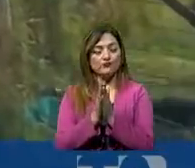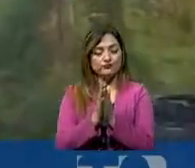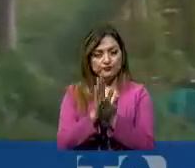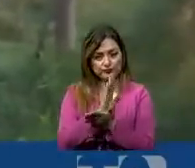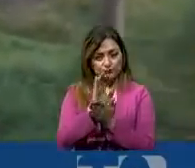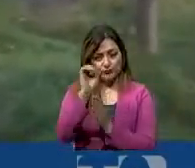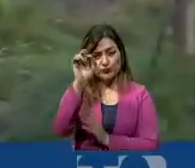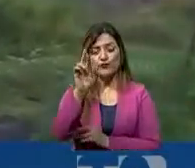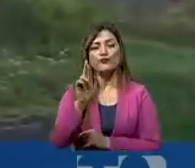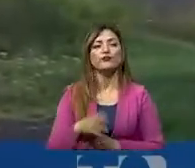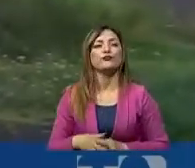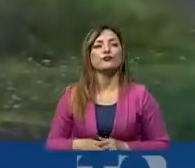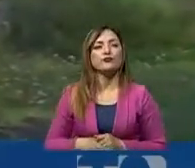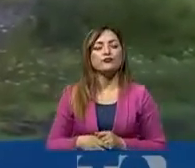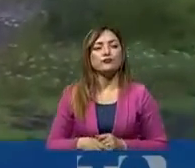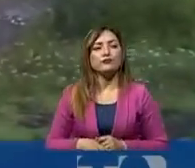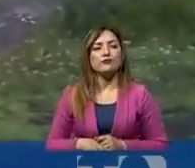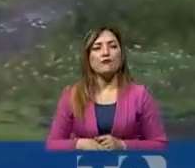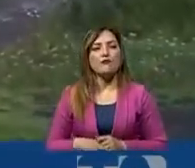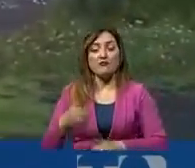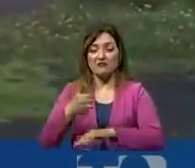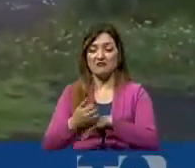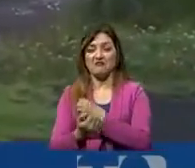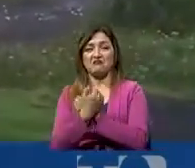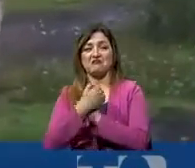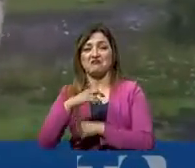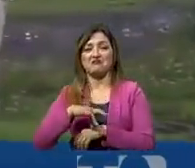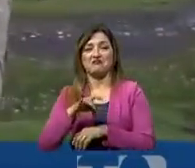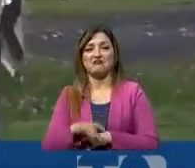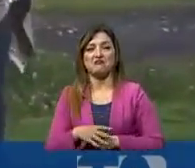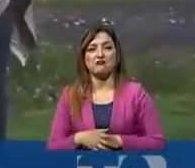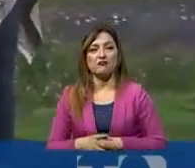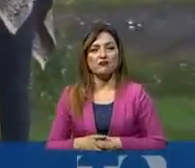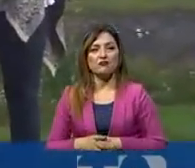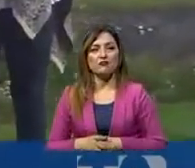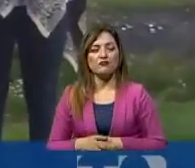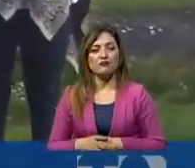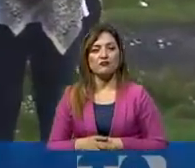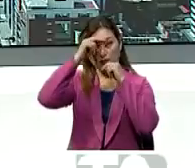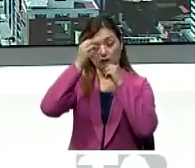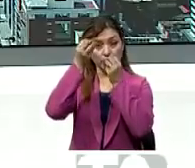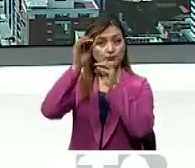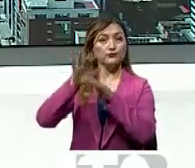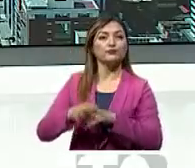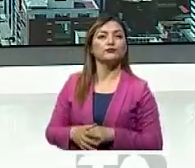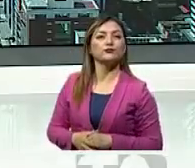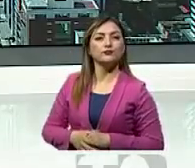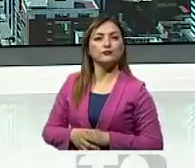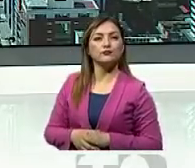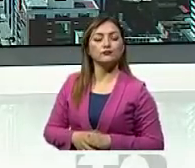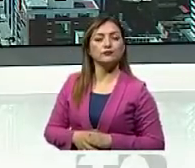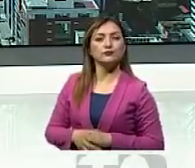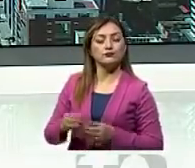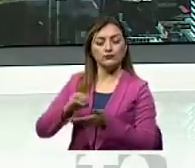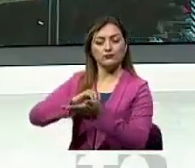ejército en el sur de la ciudad. Se sienten abandonados por parte de las autoridades y podemos evidenciar que así lo es. Les contamos ahora que en la